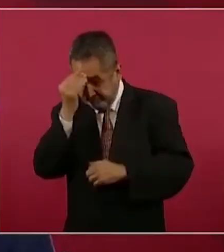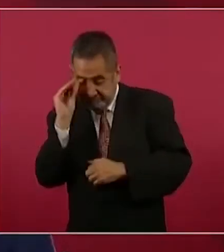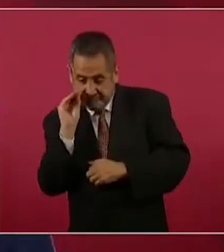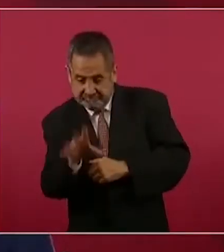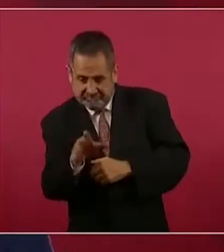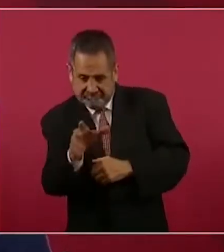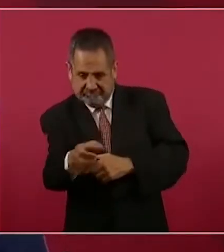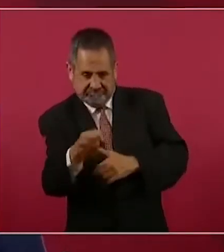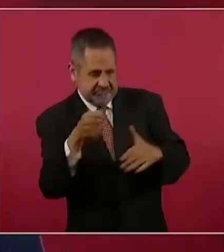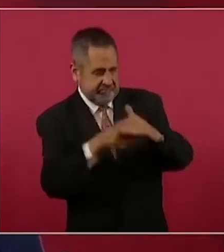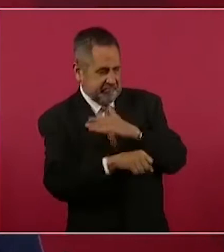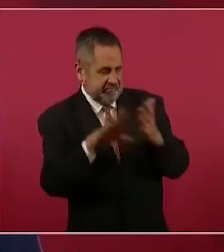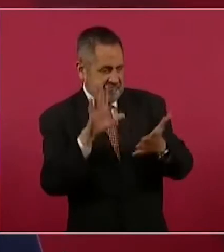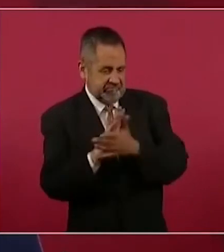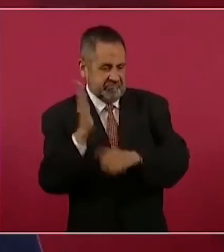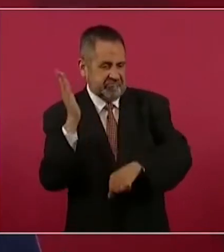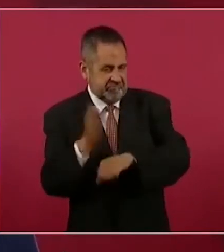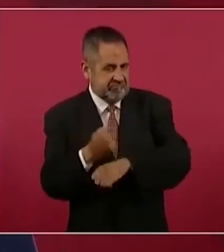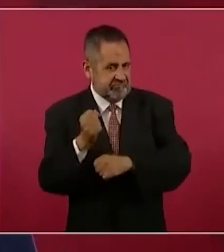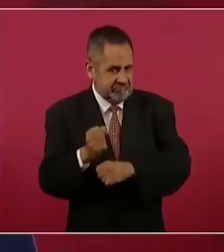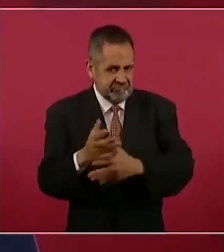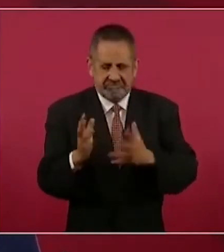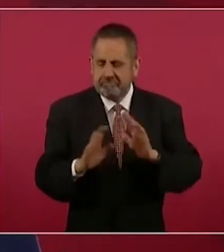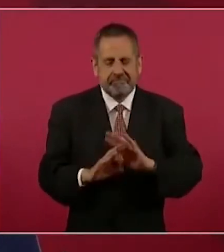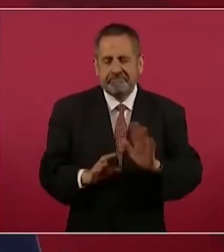para castigar a